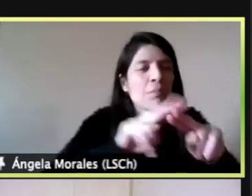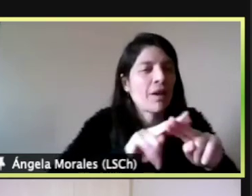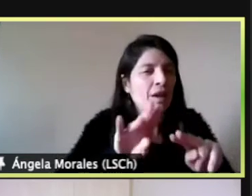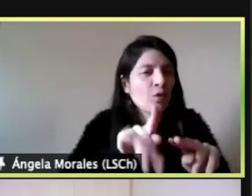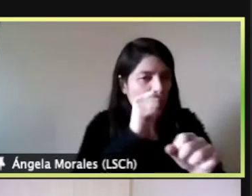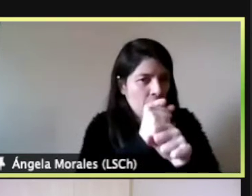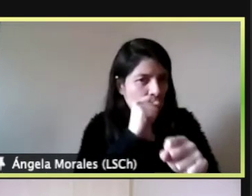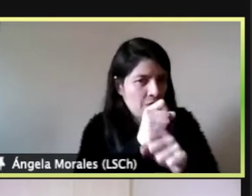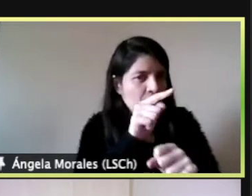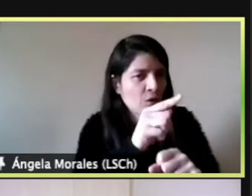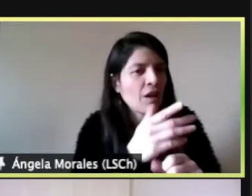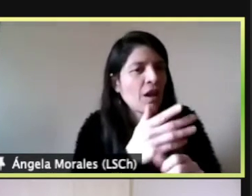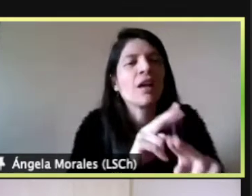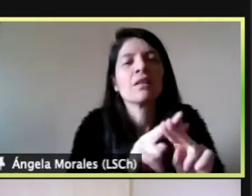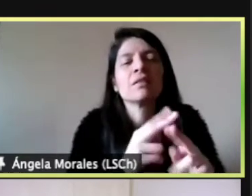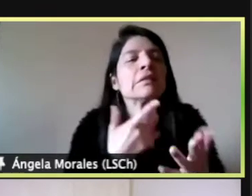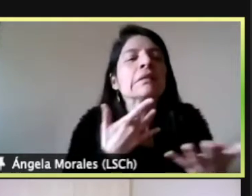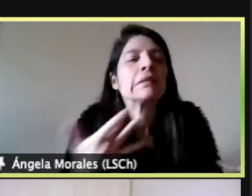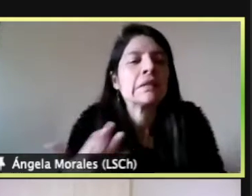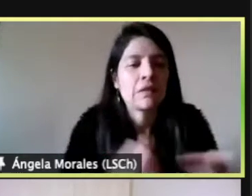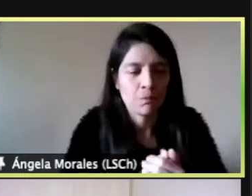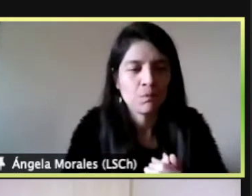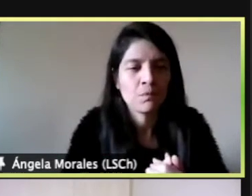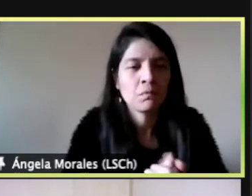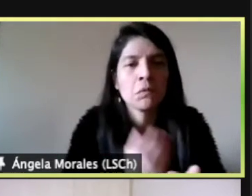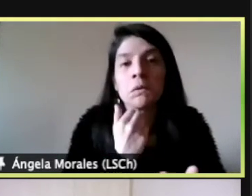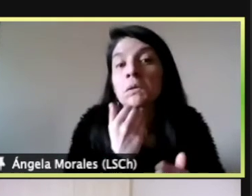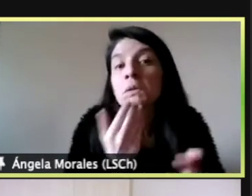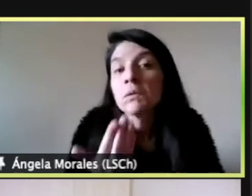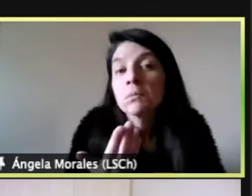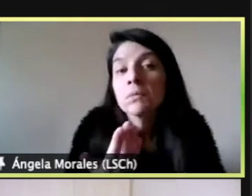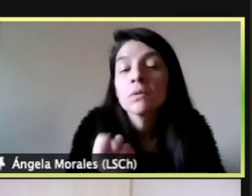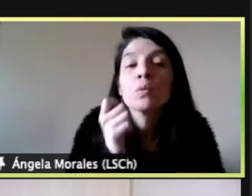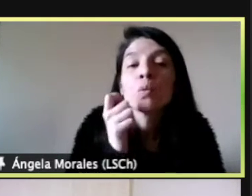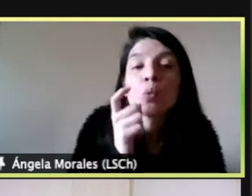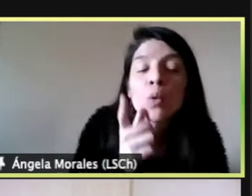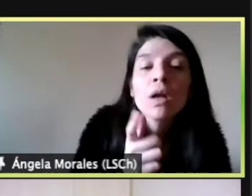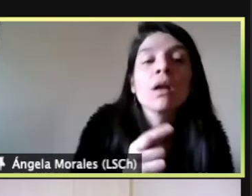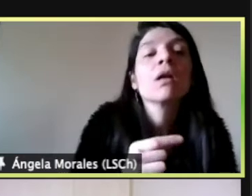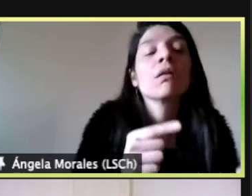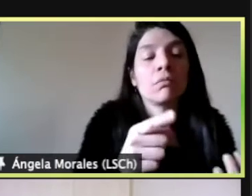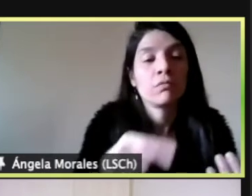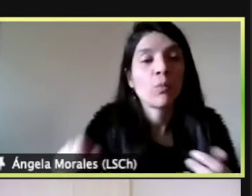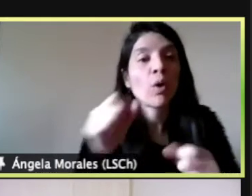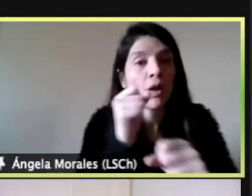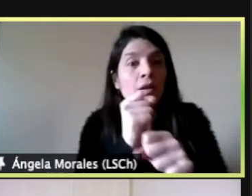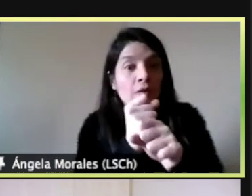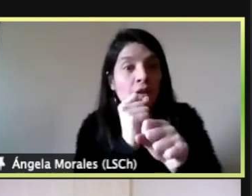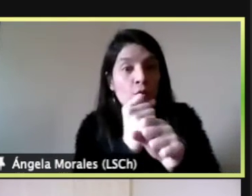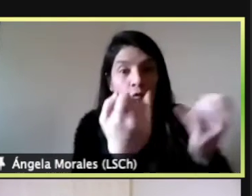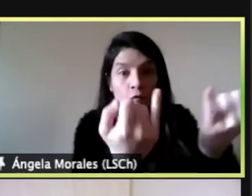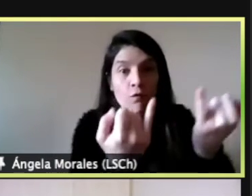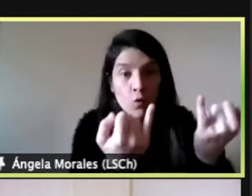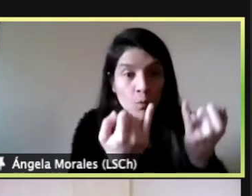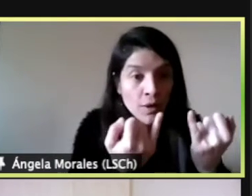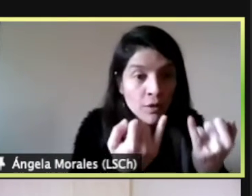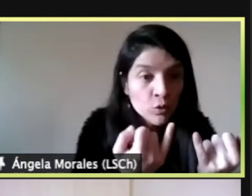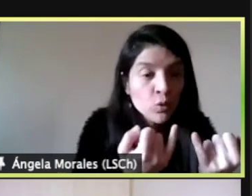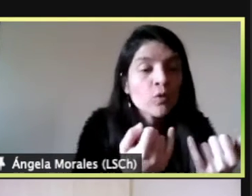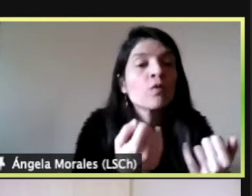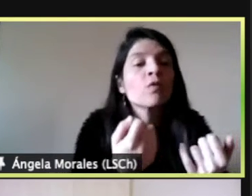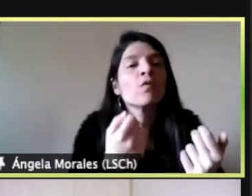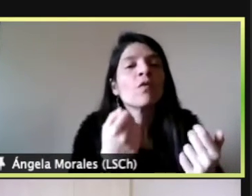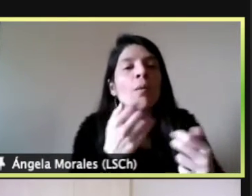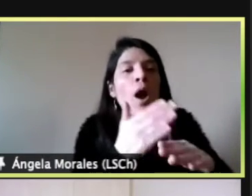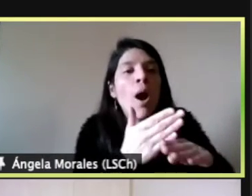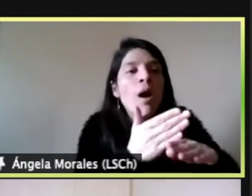algo bastante simple, es que vamos a trabajar con la información, vamos a preprocesarla o en algunas partes se